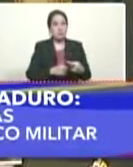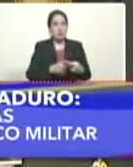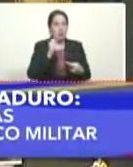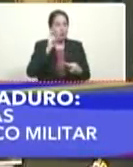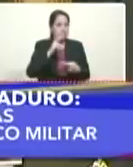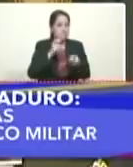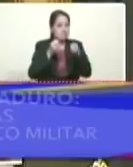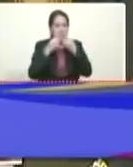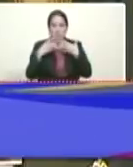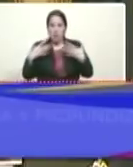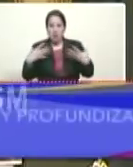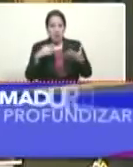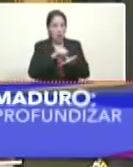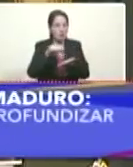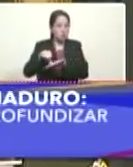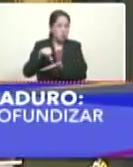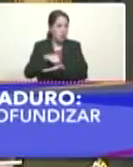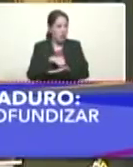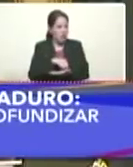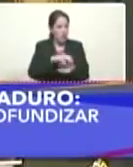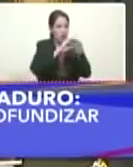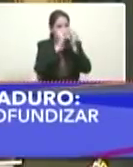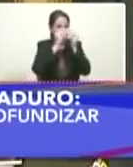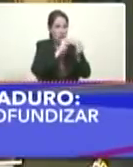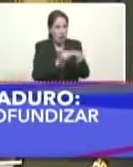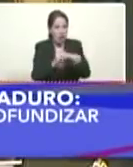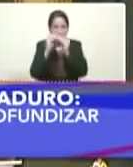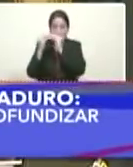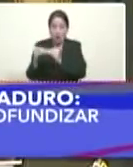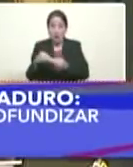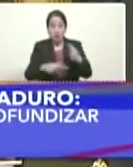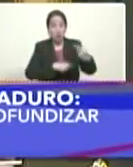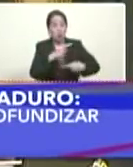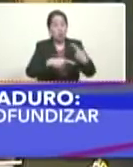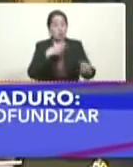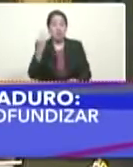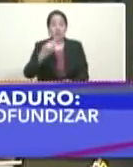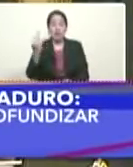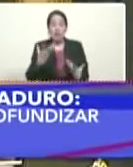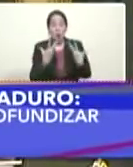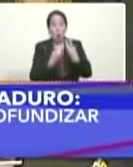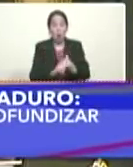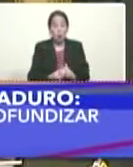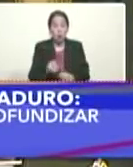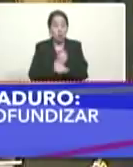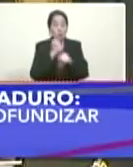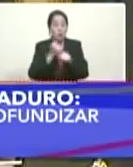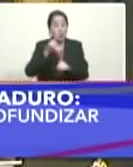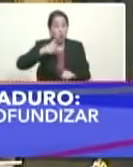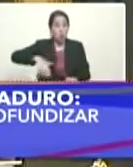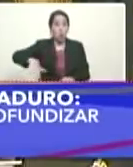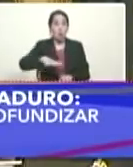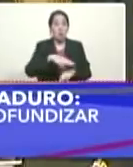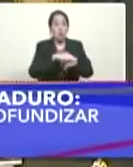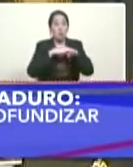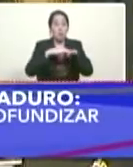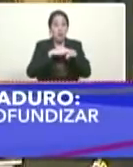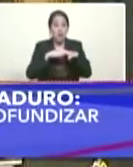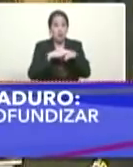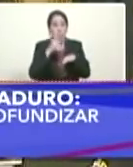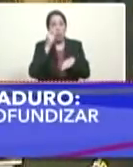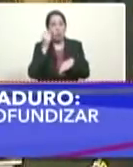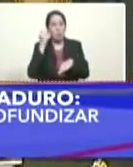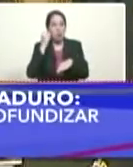de las ciudades todos los días todos los días de verdad con la gente en las calles ministros y ministras tienen que irse a las calles a